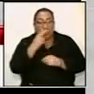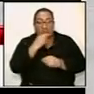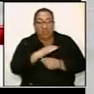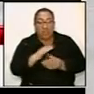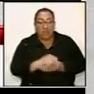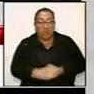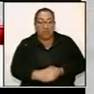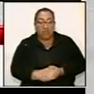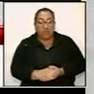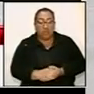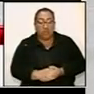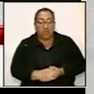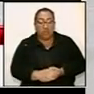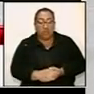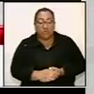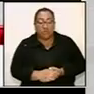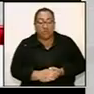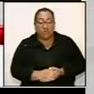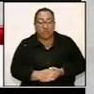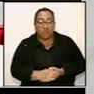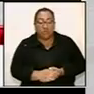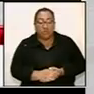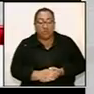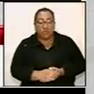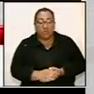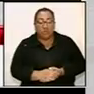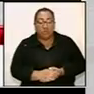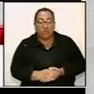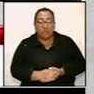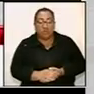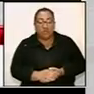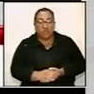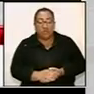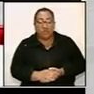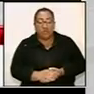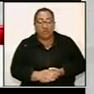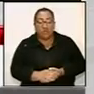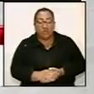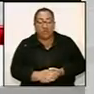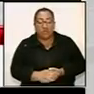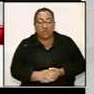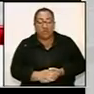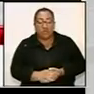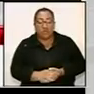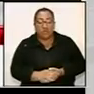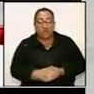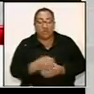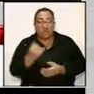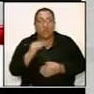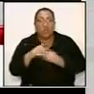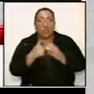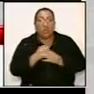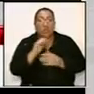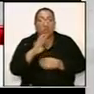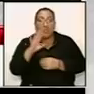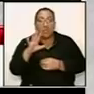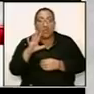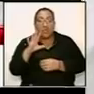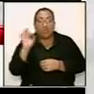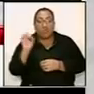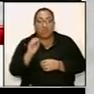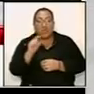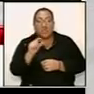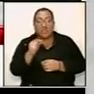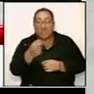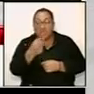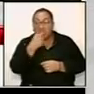niños el fosfato ferroso que necesitan. El promedio es 4 o 5% que te otorga estas chispitas, pero para